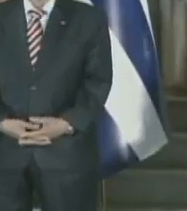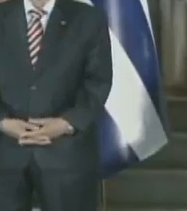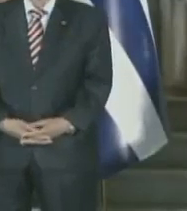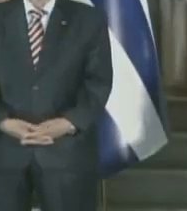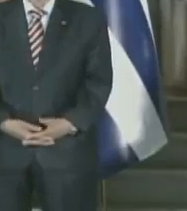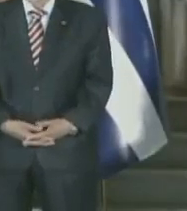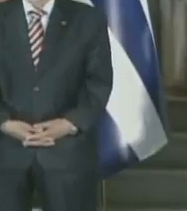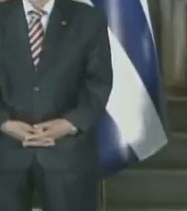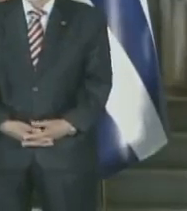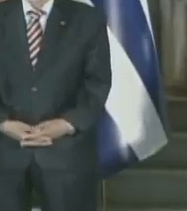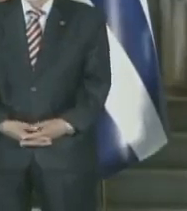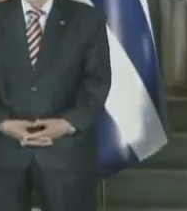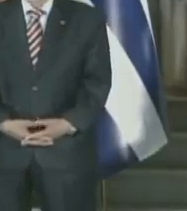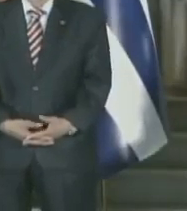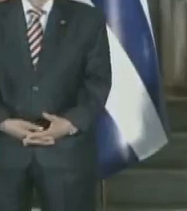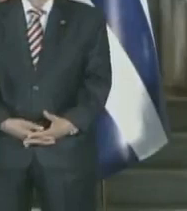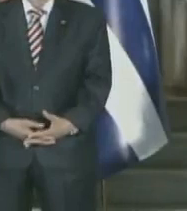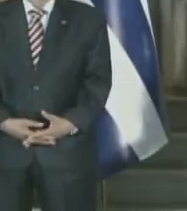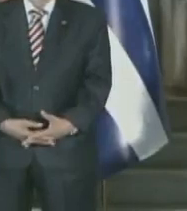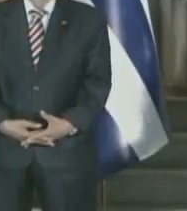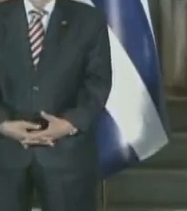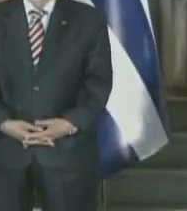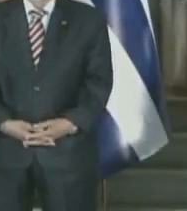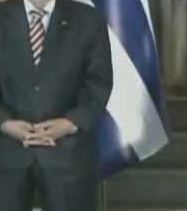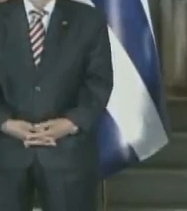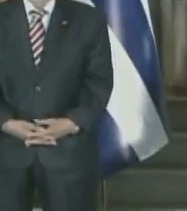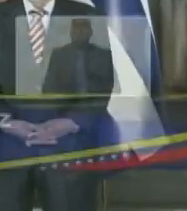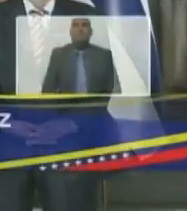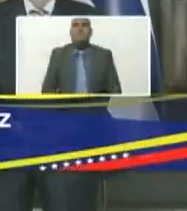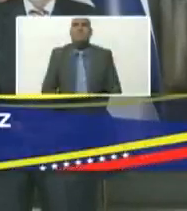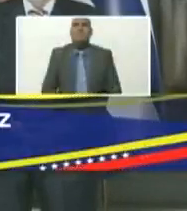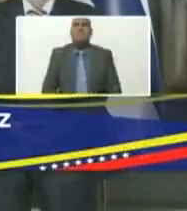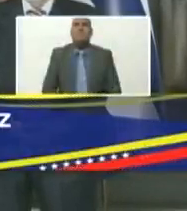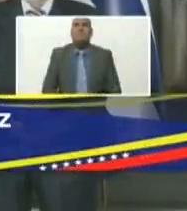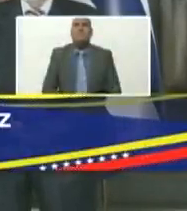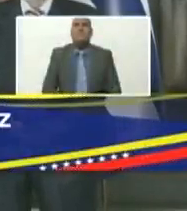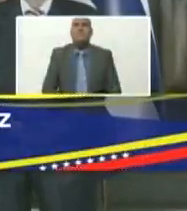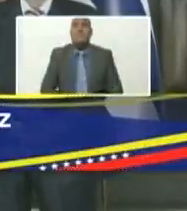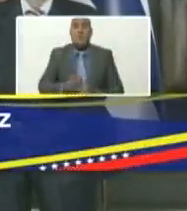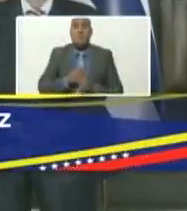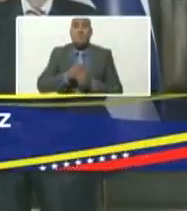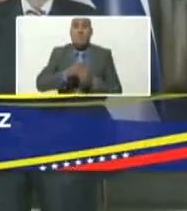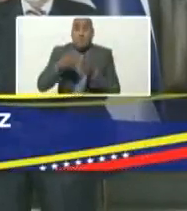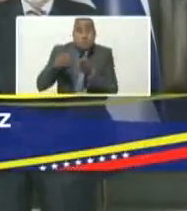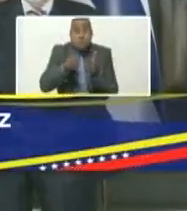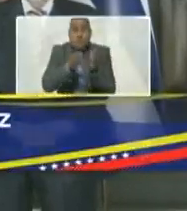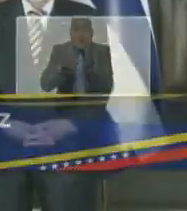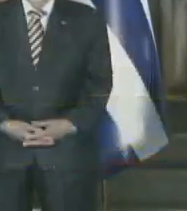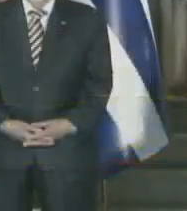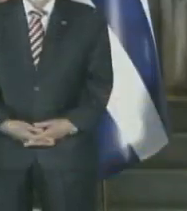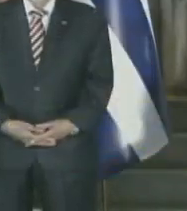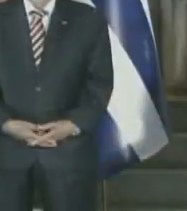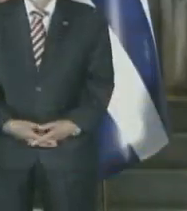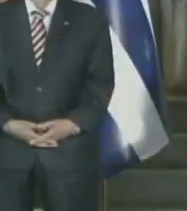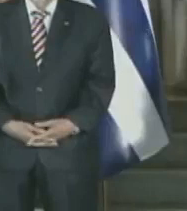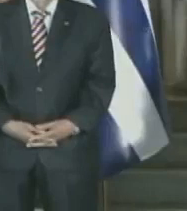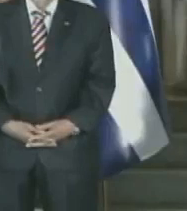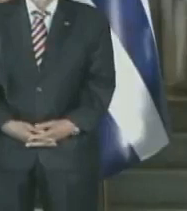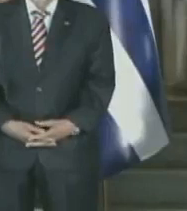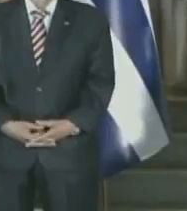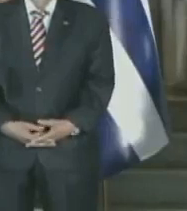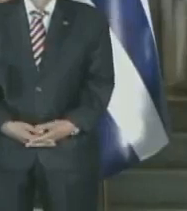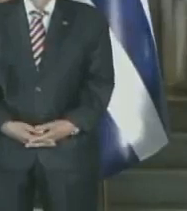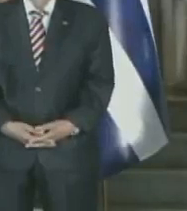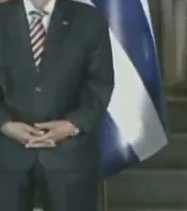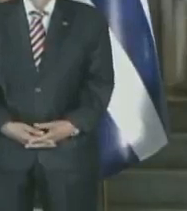decir que vamos por el camino de Bolívar, de Martí, que vamos por el camino de Fidel y de Chávez, que